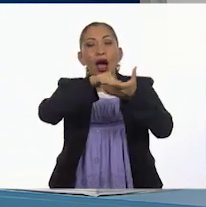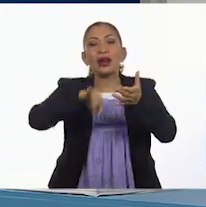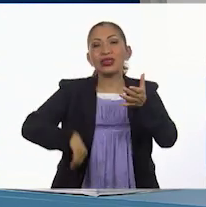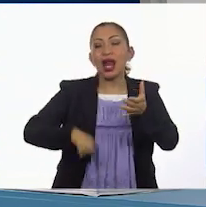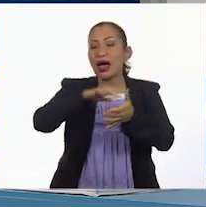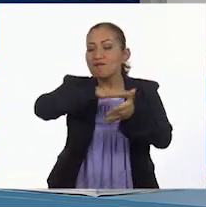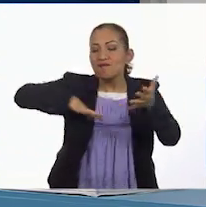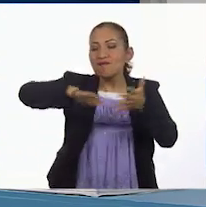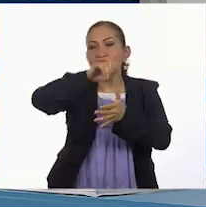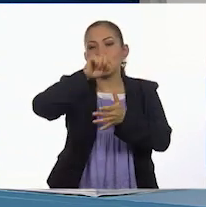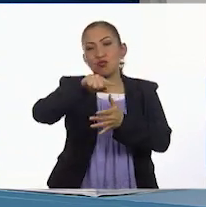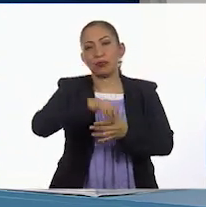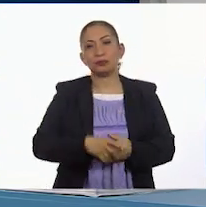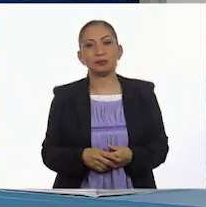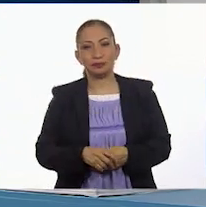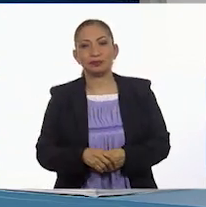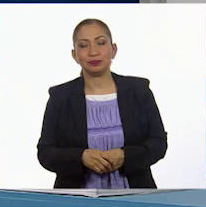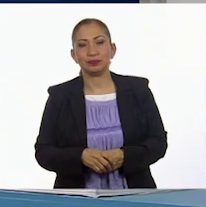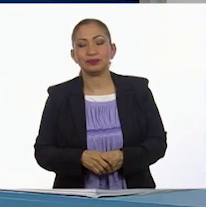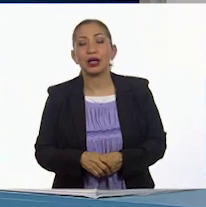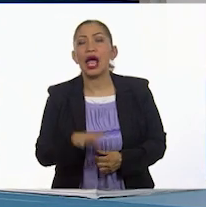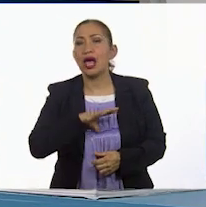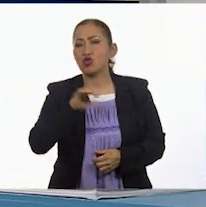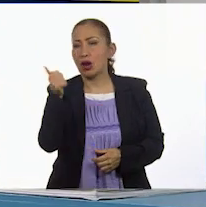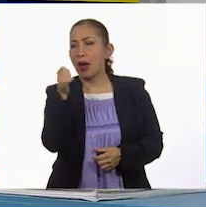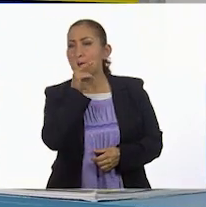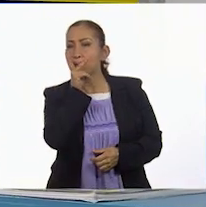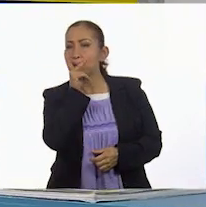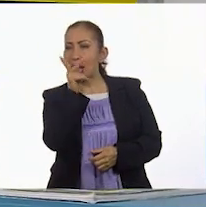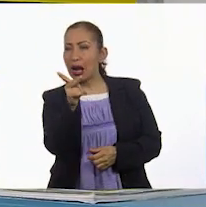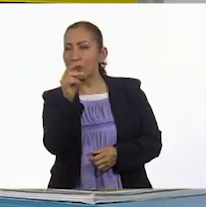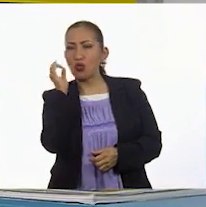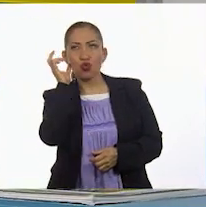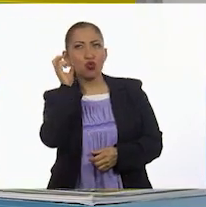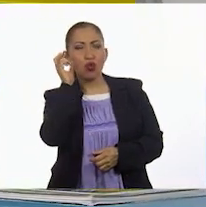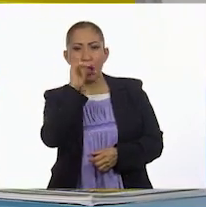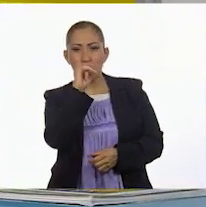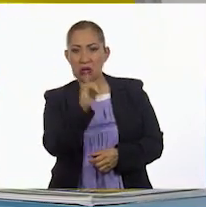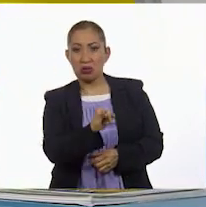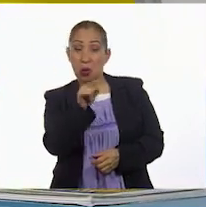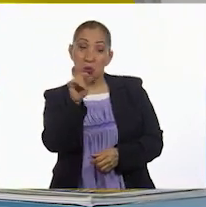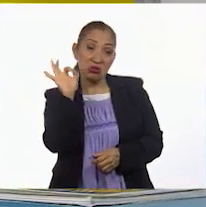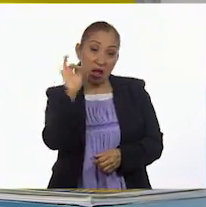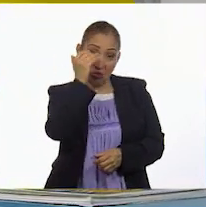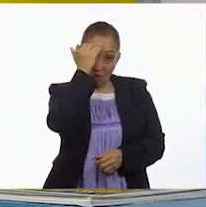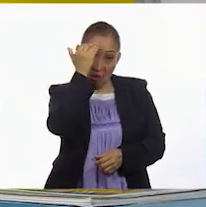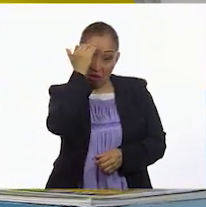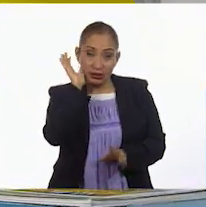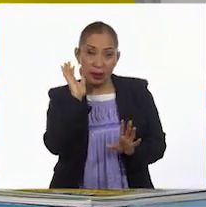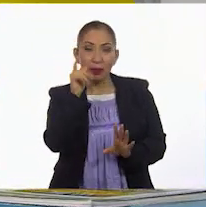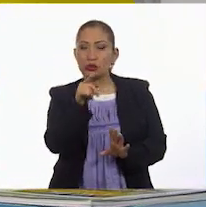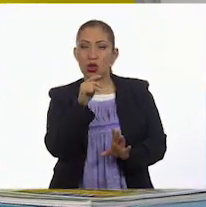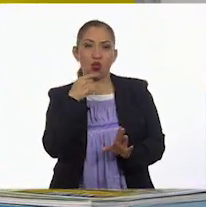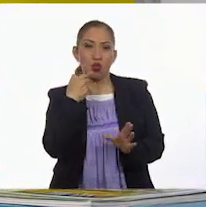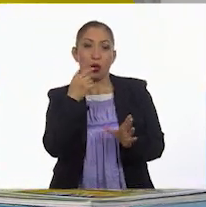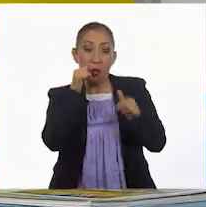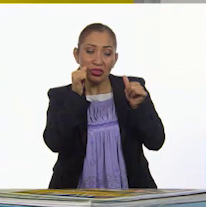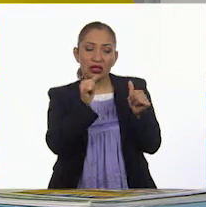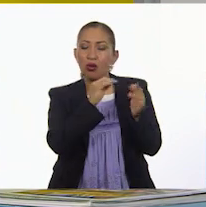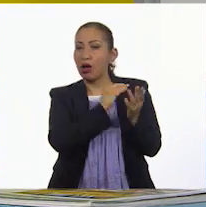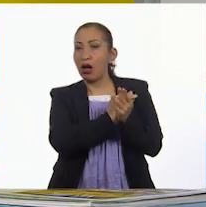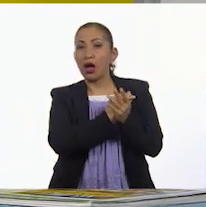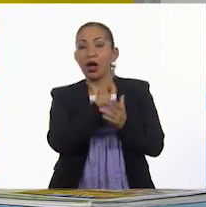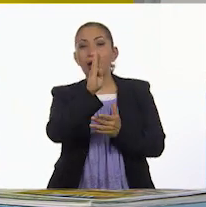en Tepotzotlán. Y hay una palabra que quizá no habías escuchado antes o quizás sí, pero a veces no le ponemos mucha